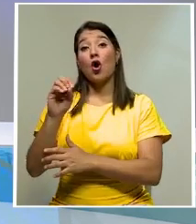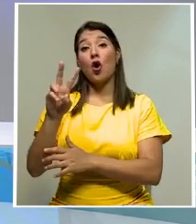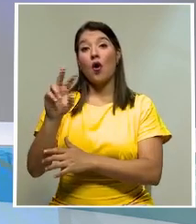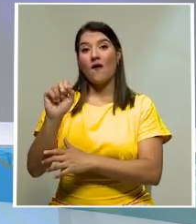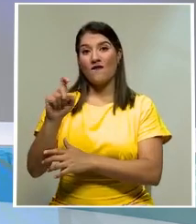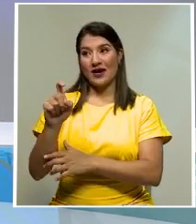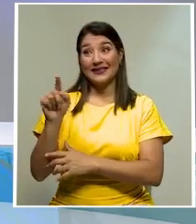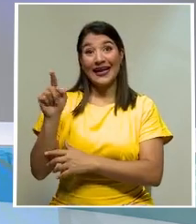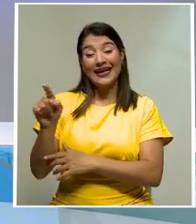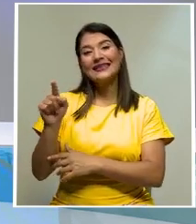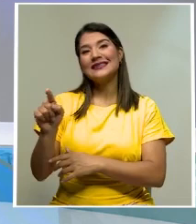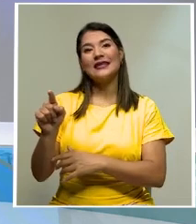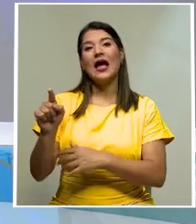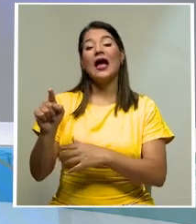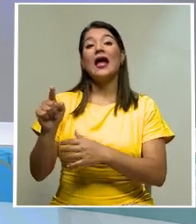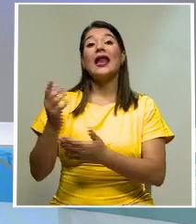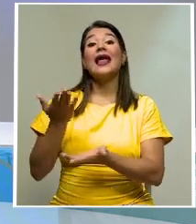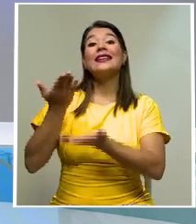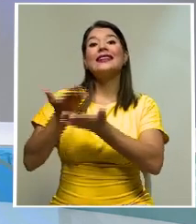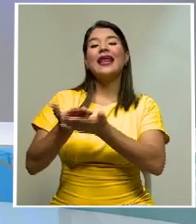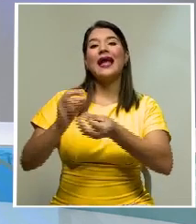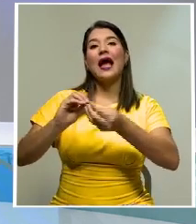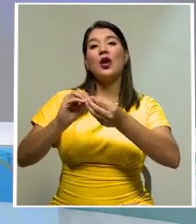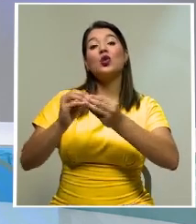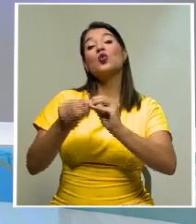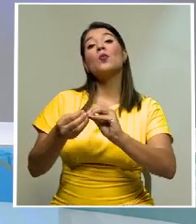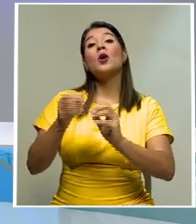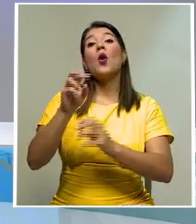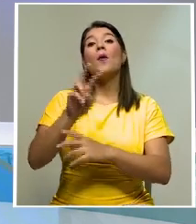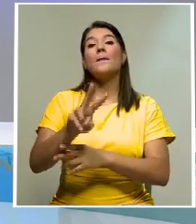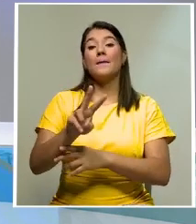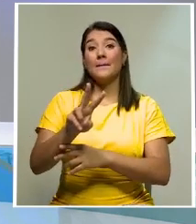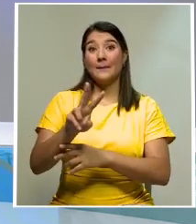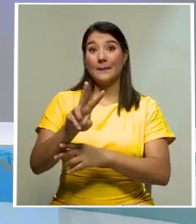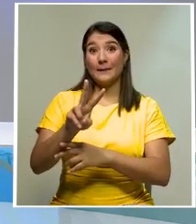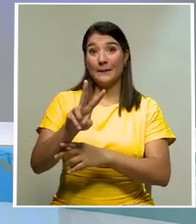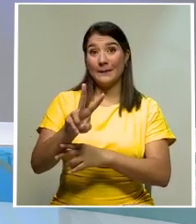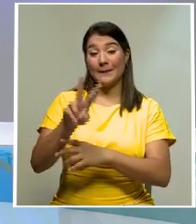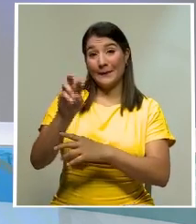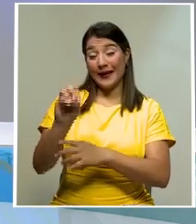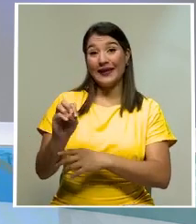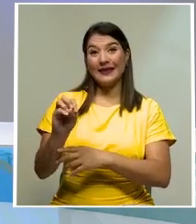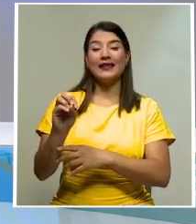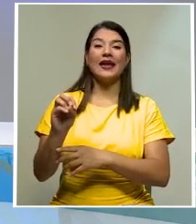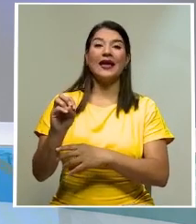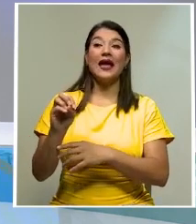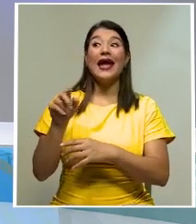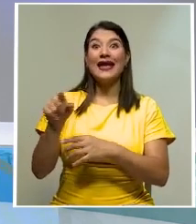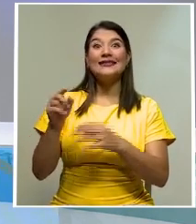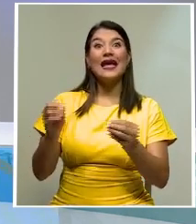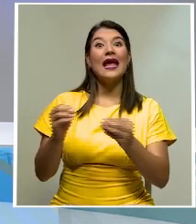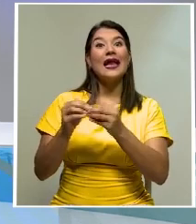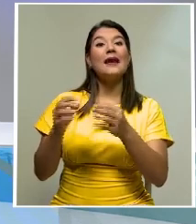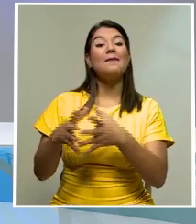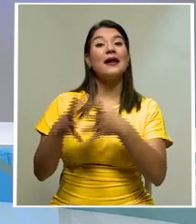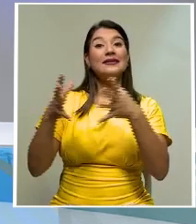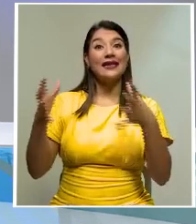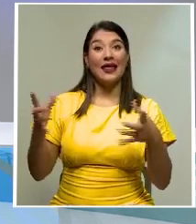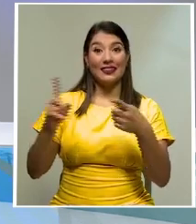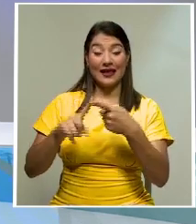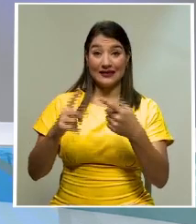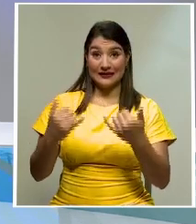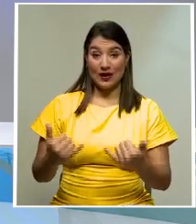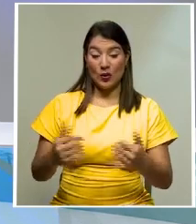lote de vacunas que nuestro país recibe y se convierte en el mayor de los recibidos a este